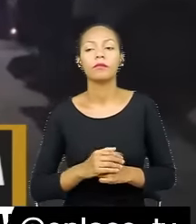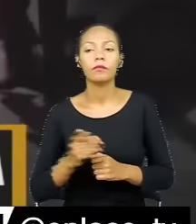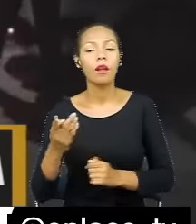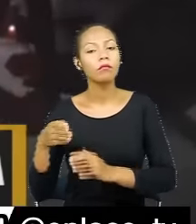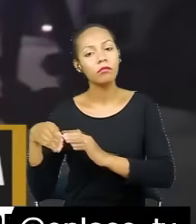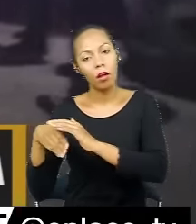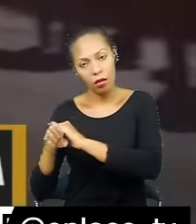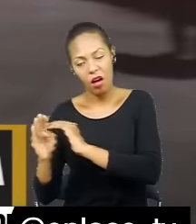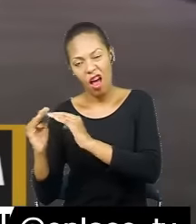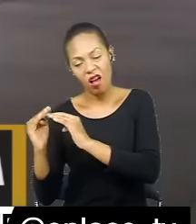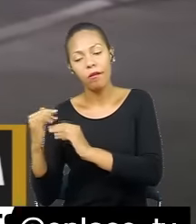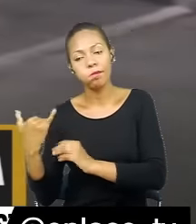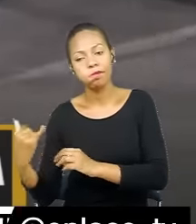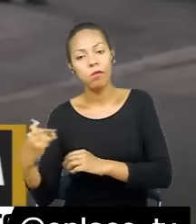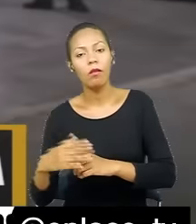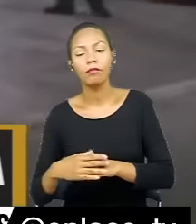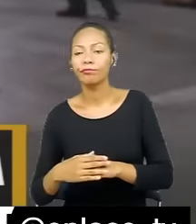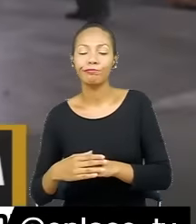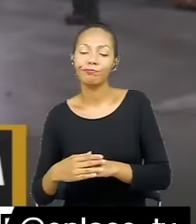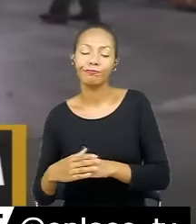casa sin vida.